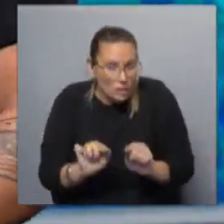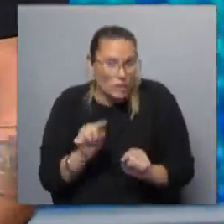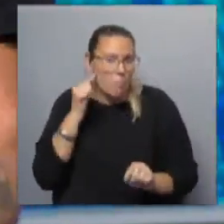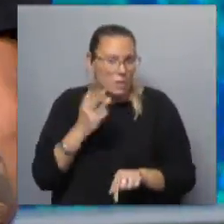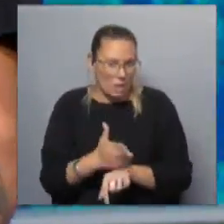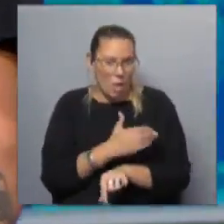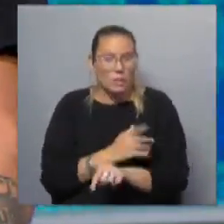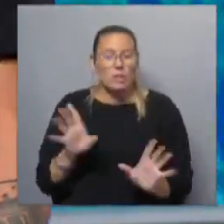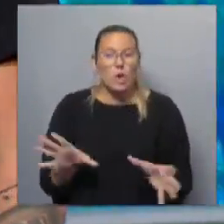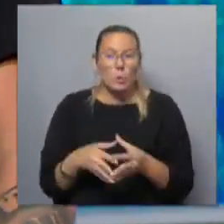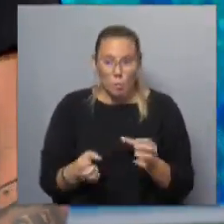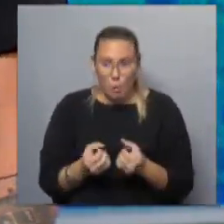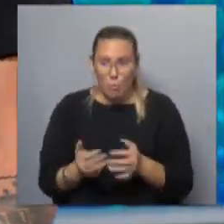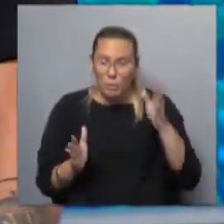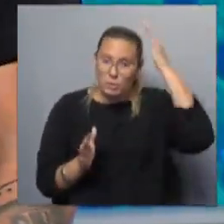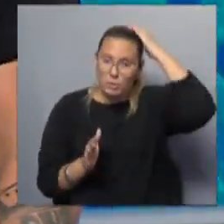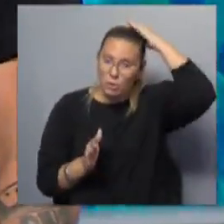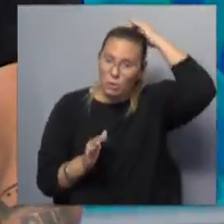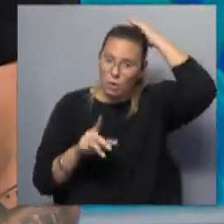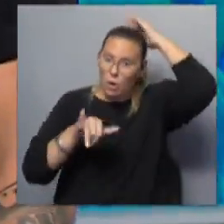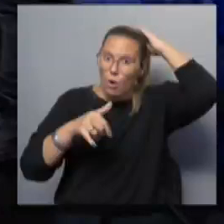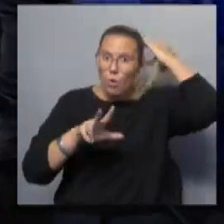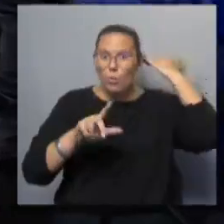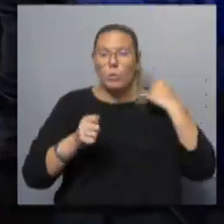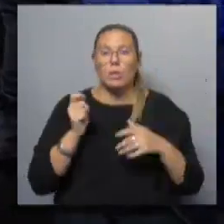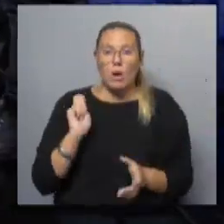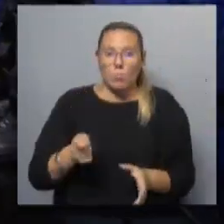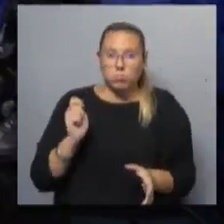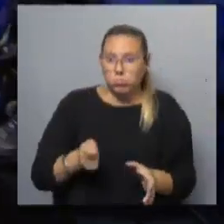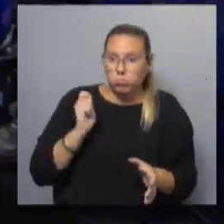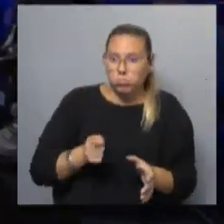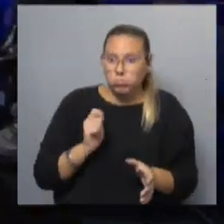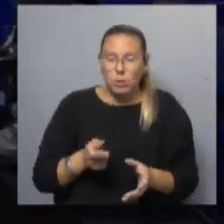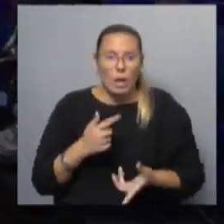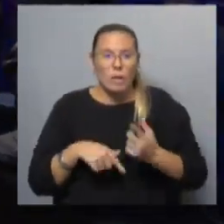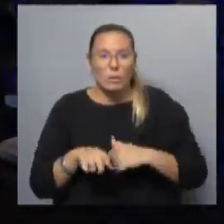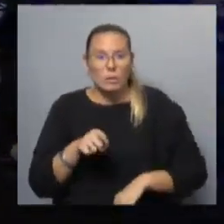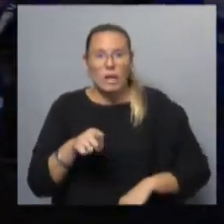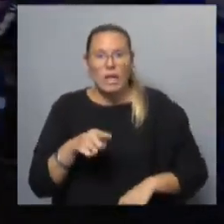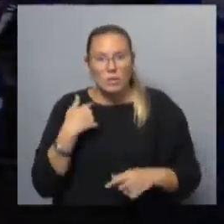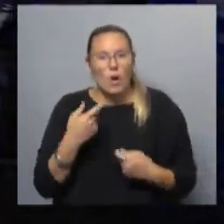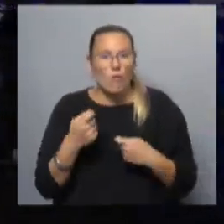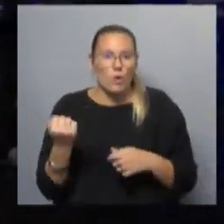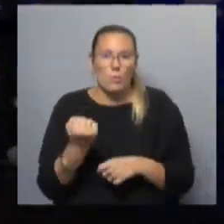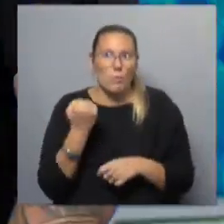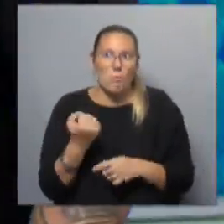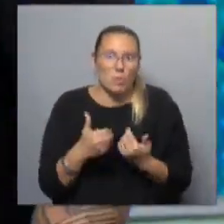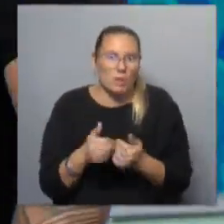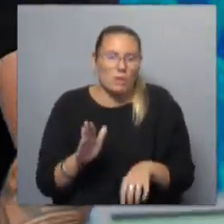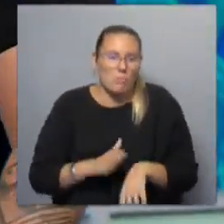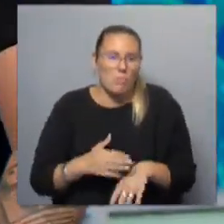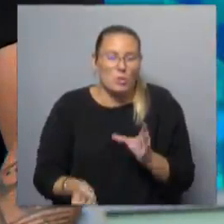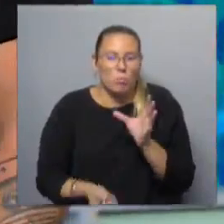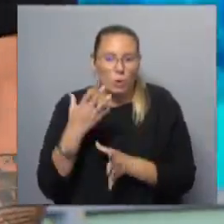banda medio que empezó a raíz de que Juli se comprara un poco un bombo legüero, entre otras cosas. Eso debe haber influido, ¿no? También.